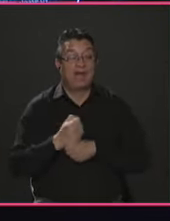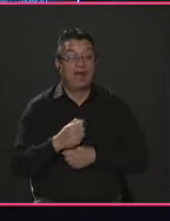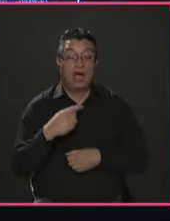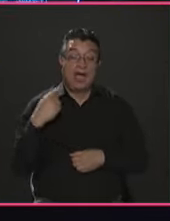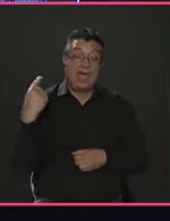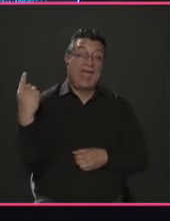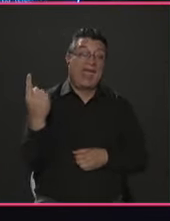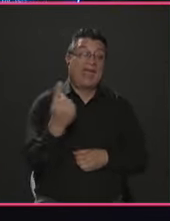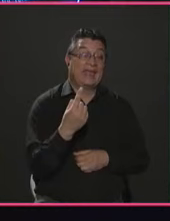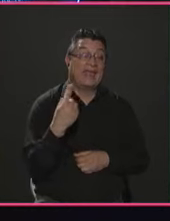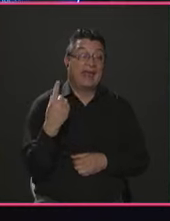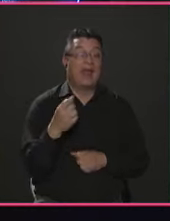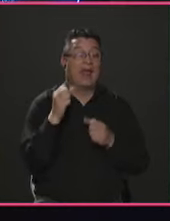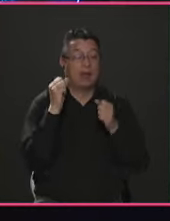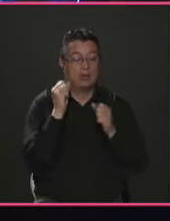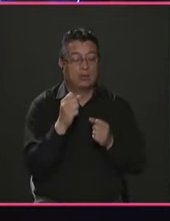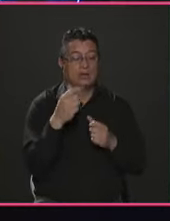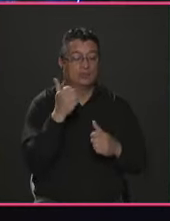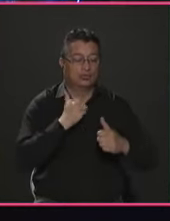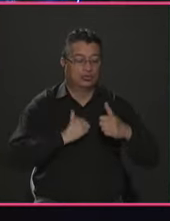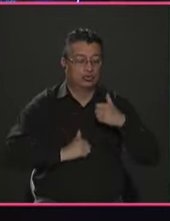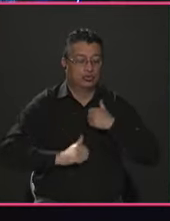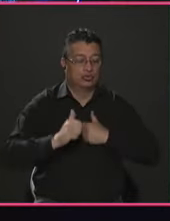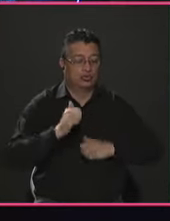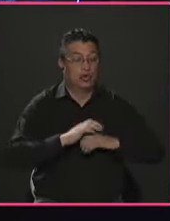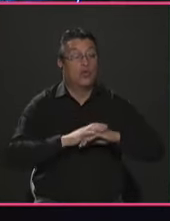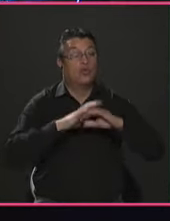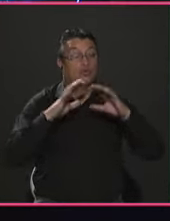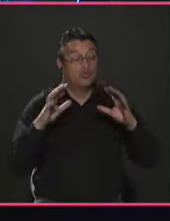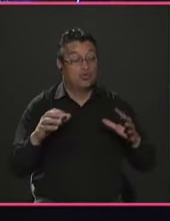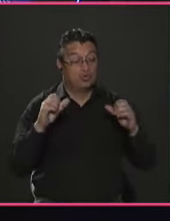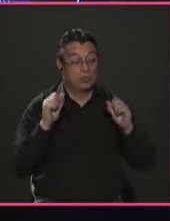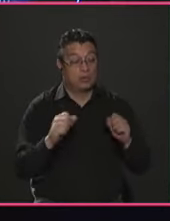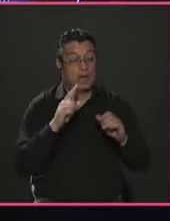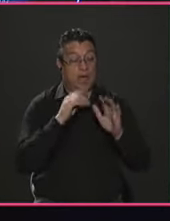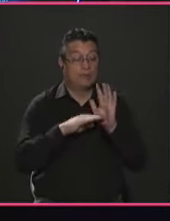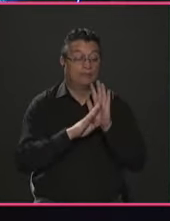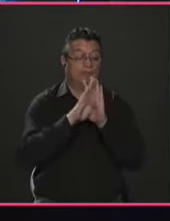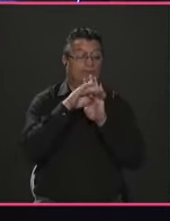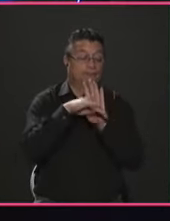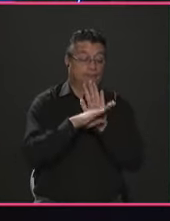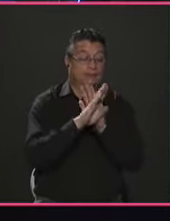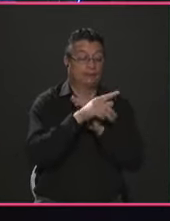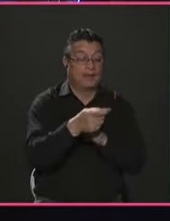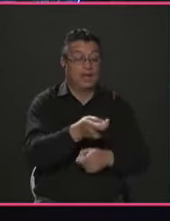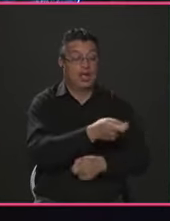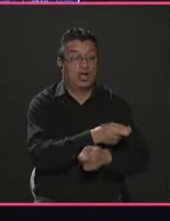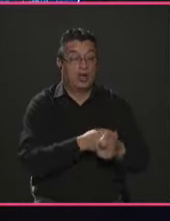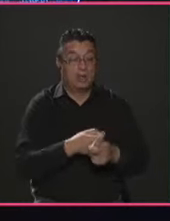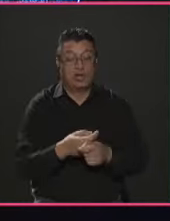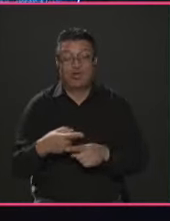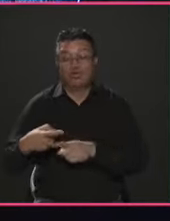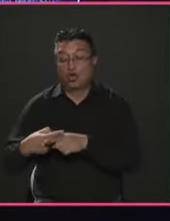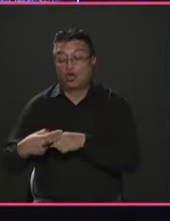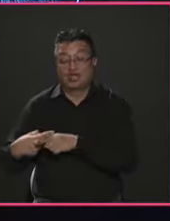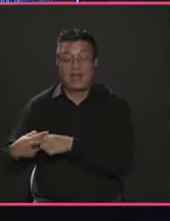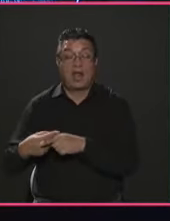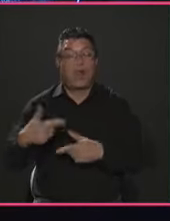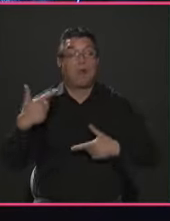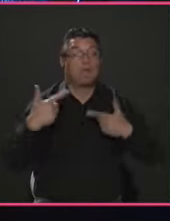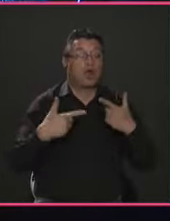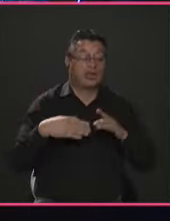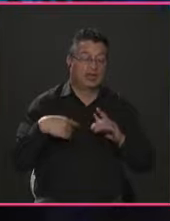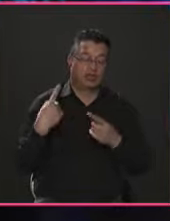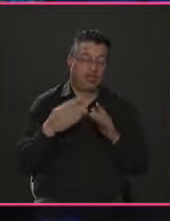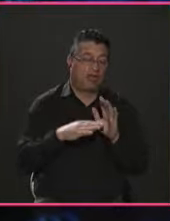son proclives a sufrir mucho cuando tenemos inestabilidad económica inestabilidad social o política sí